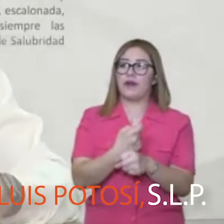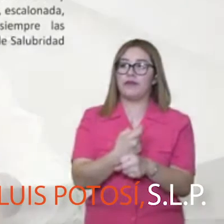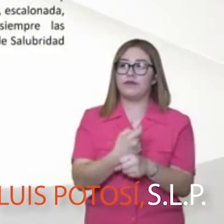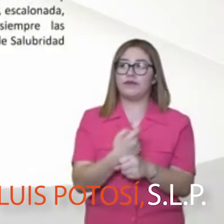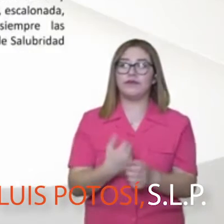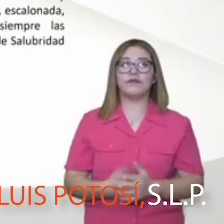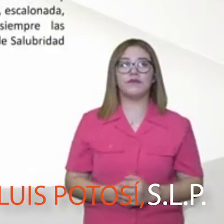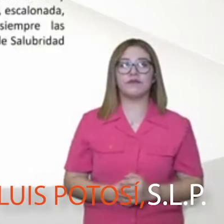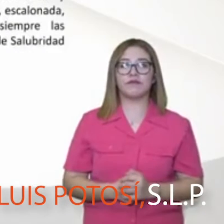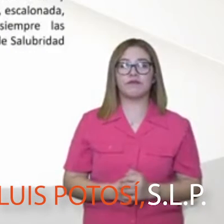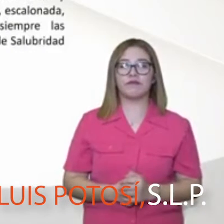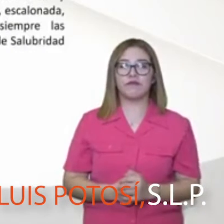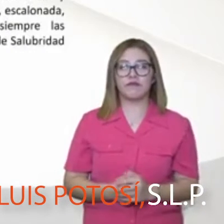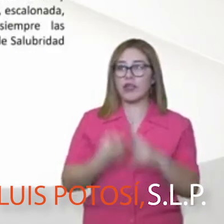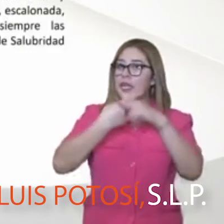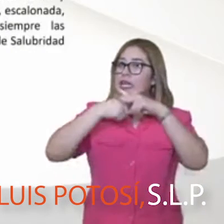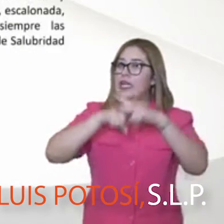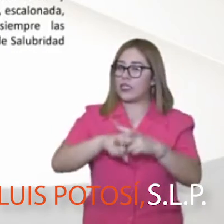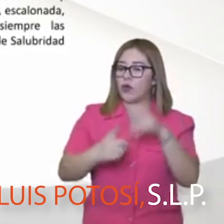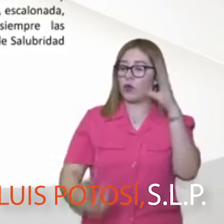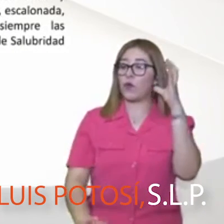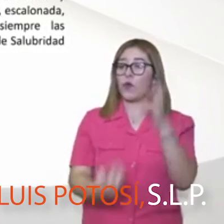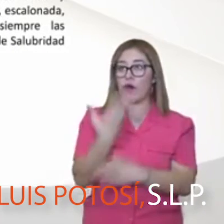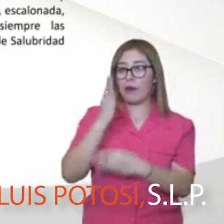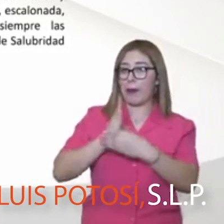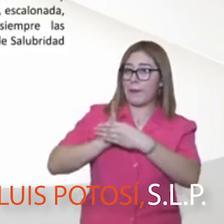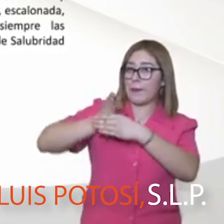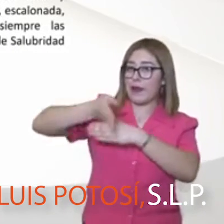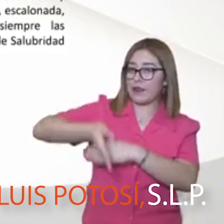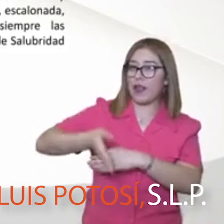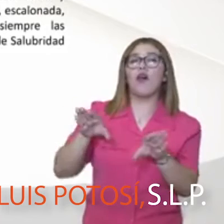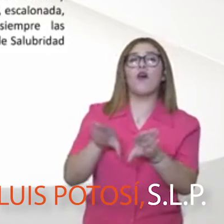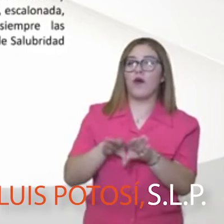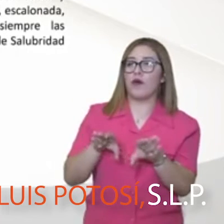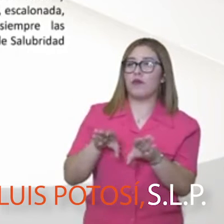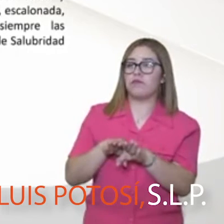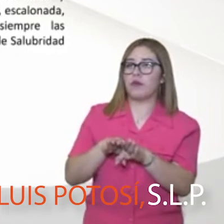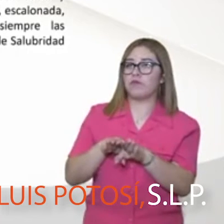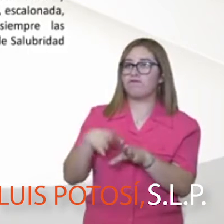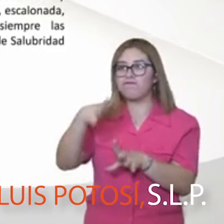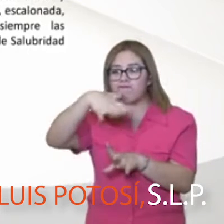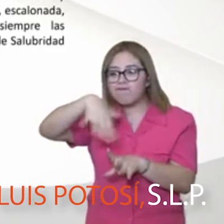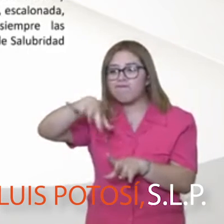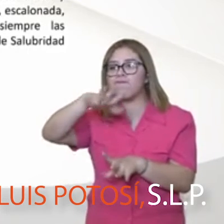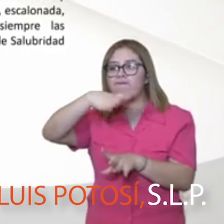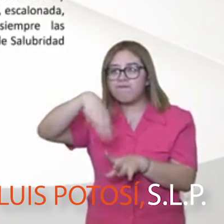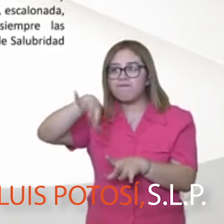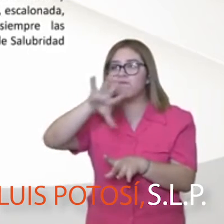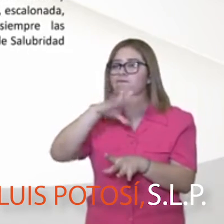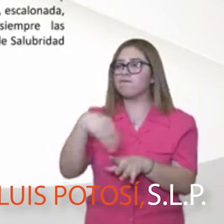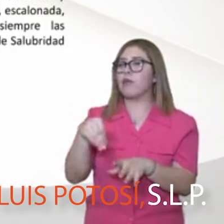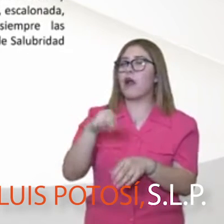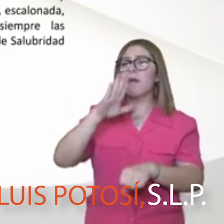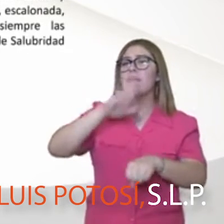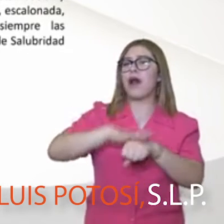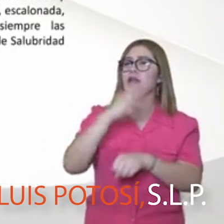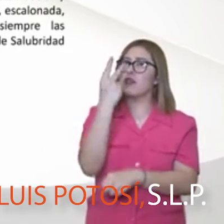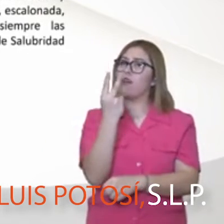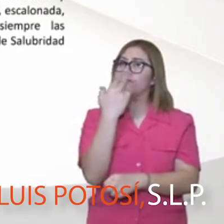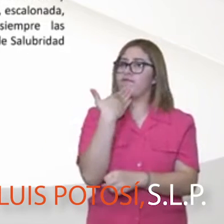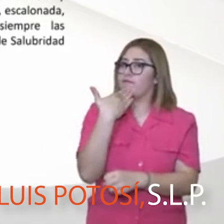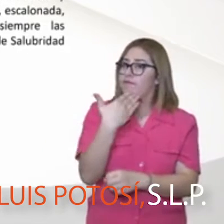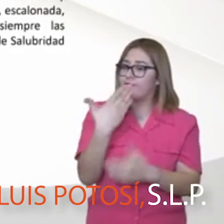nuestro el principio de que el inicio de esta nueva etapa debe estar fundamentada en la búsqueda del equilibrio de dos bienes